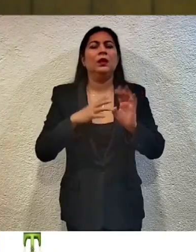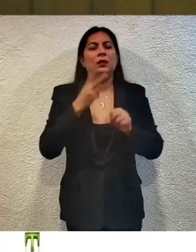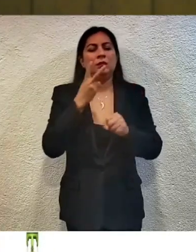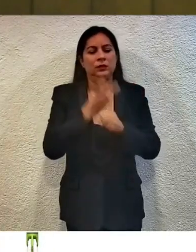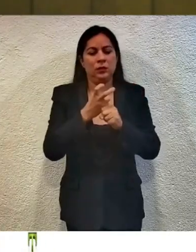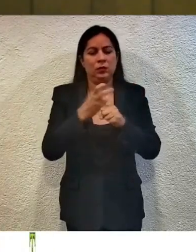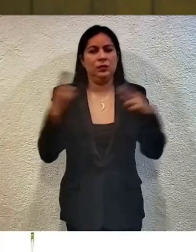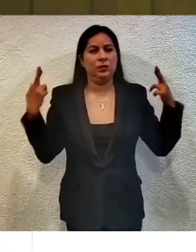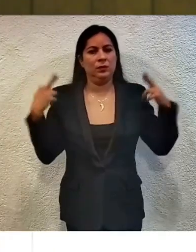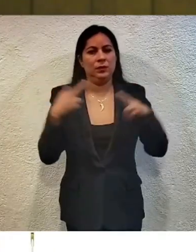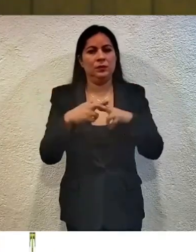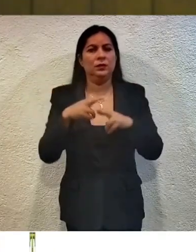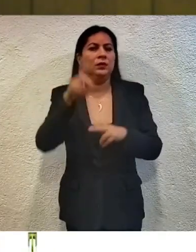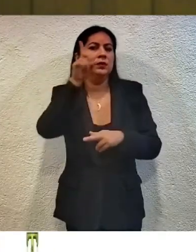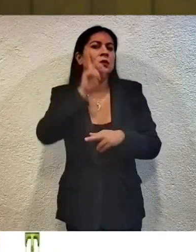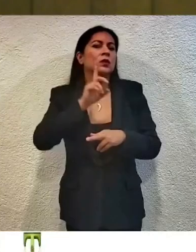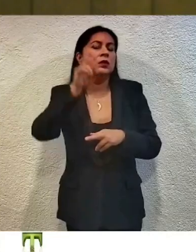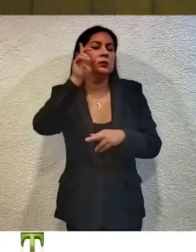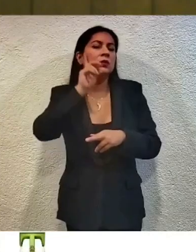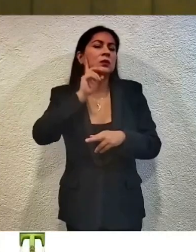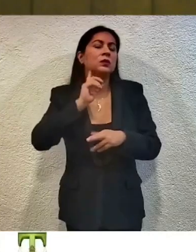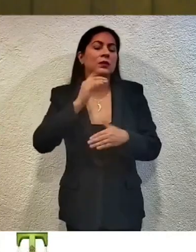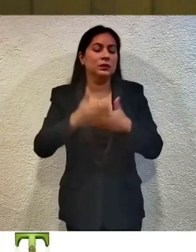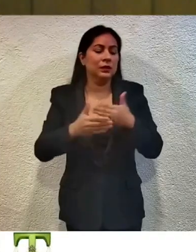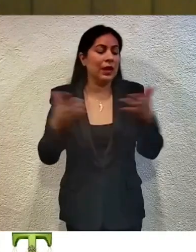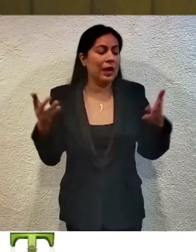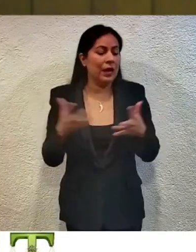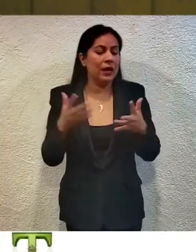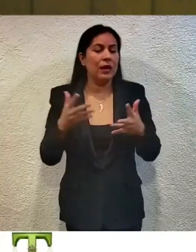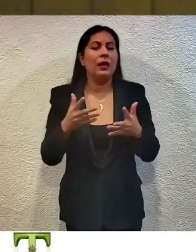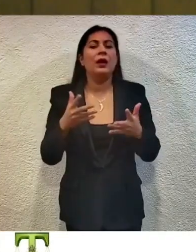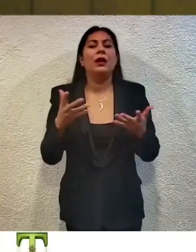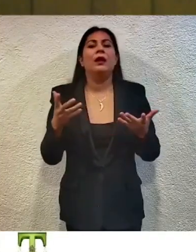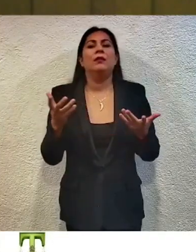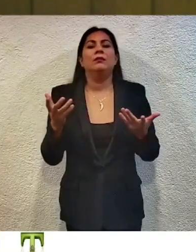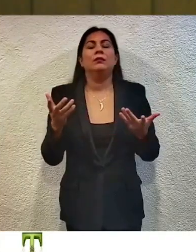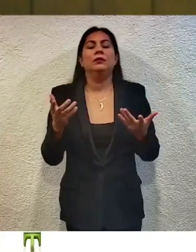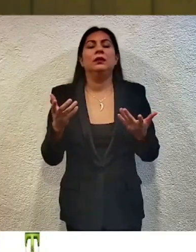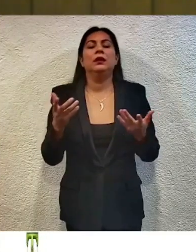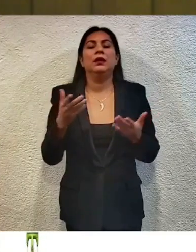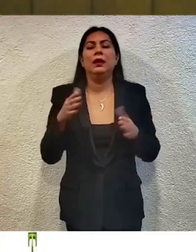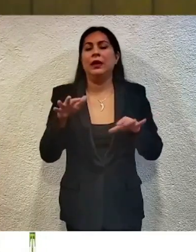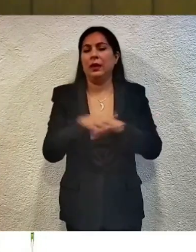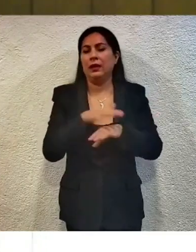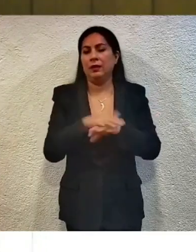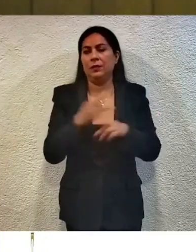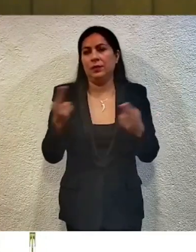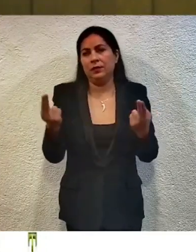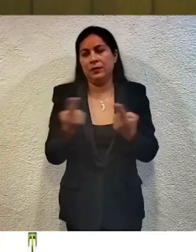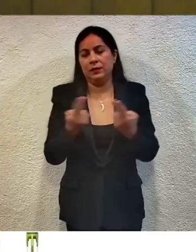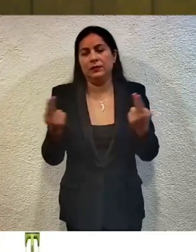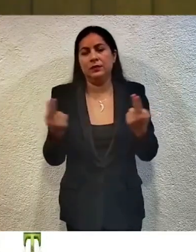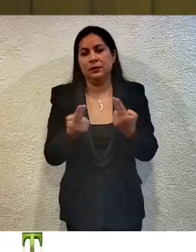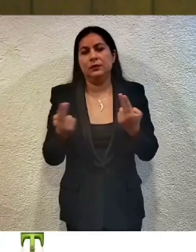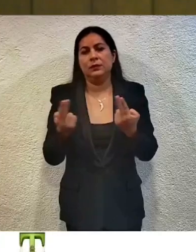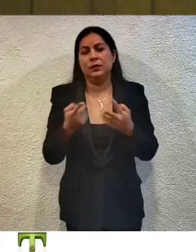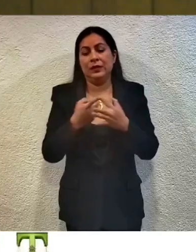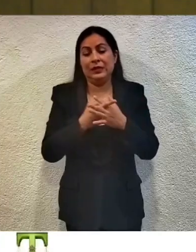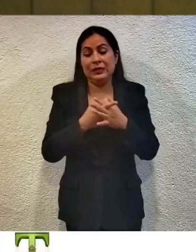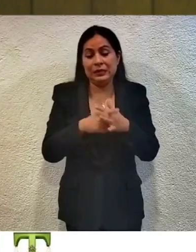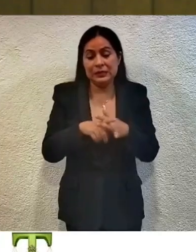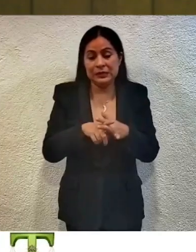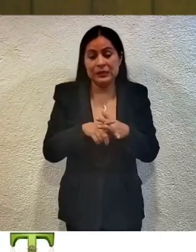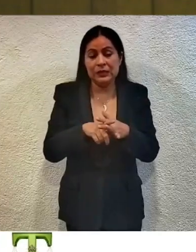subrepresentación del género femenino, se procederá a efectuar el ajuste correspondiente, iniciándose